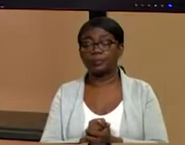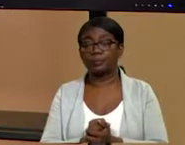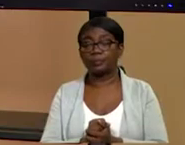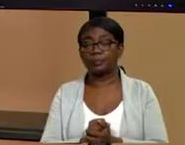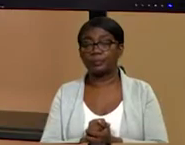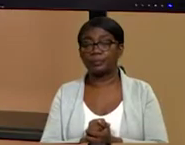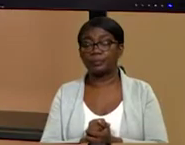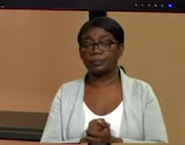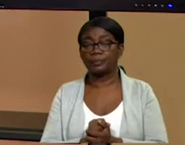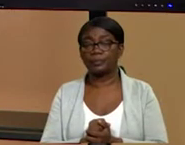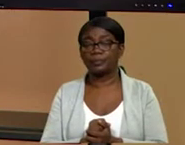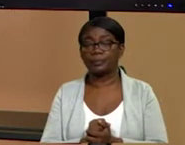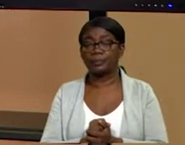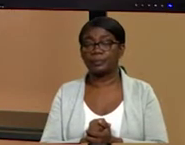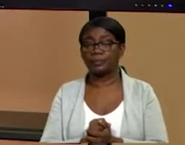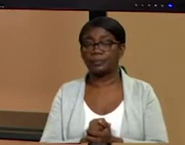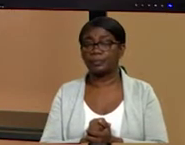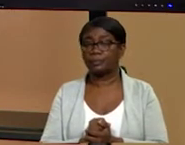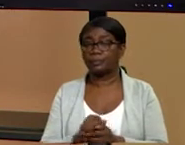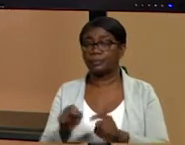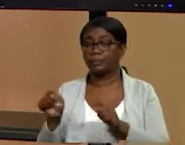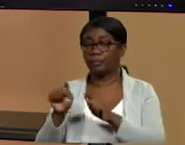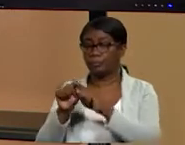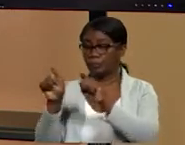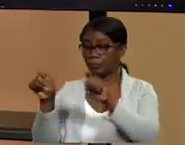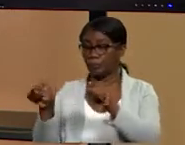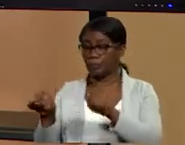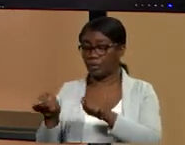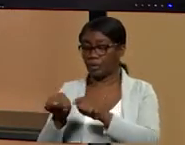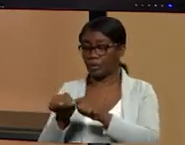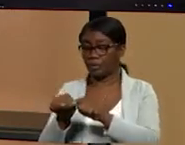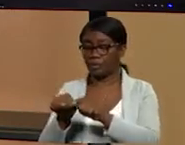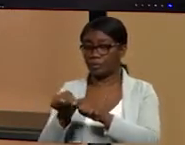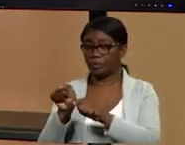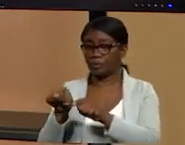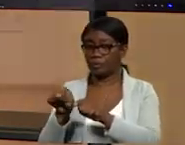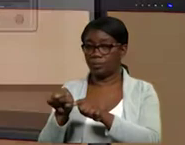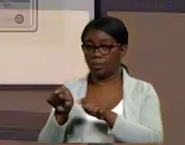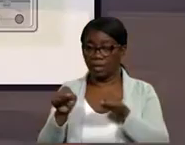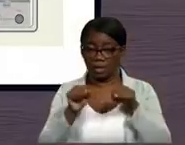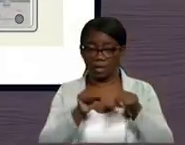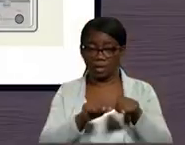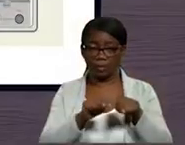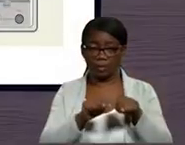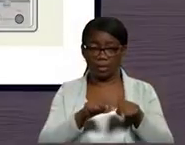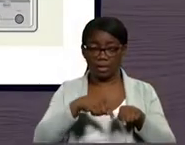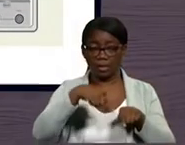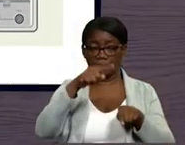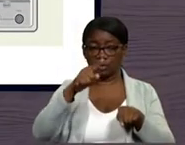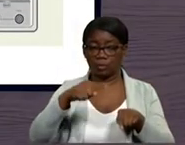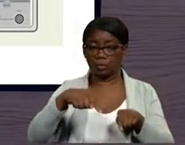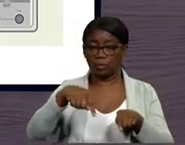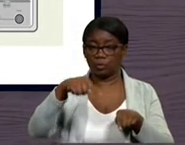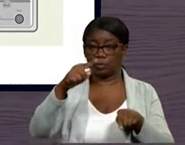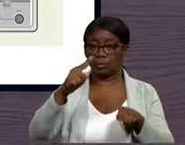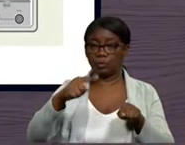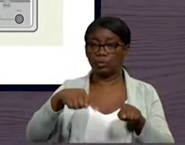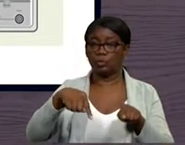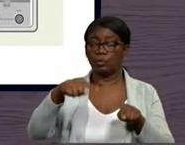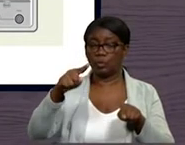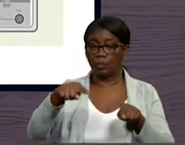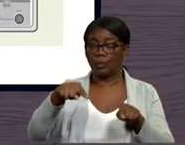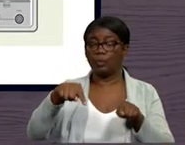accionando el botón de AutoSet, debe mostrarle este tipo de señal, una señal continua, que la